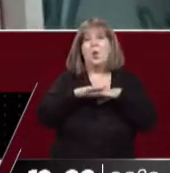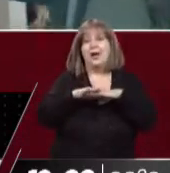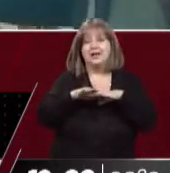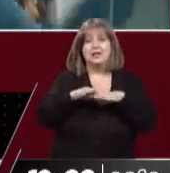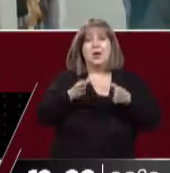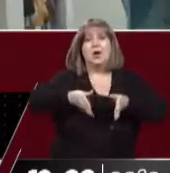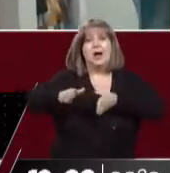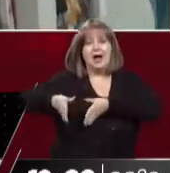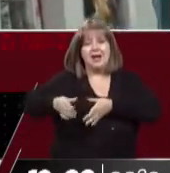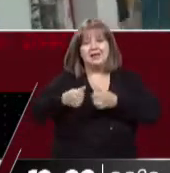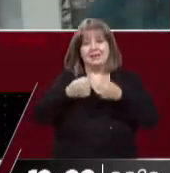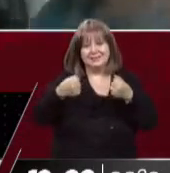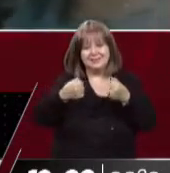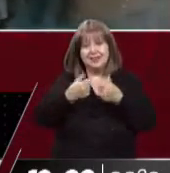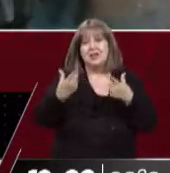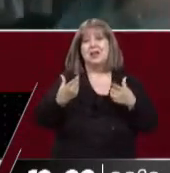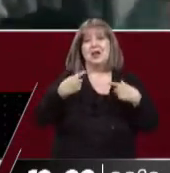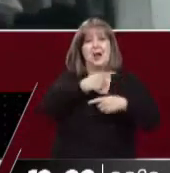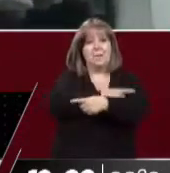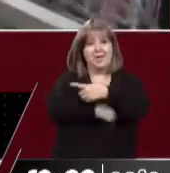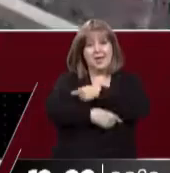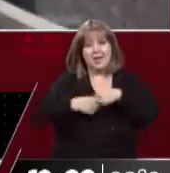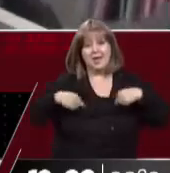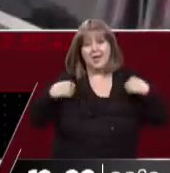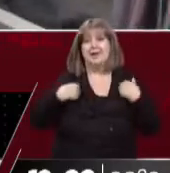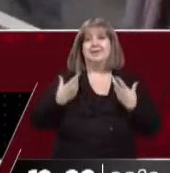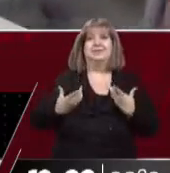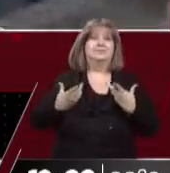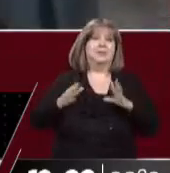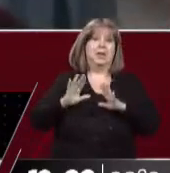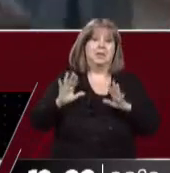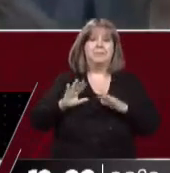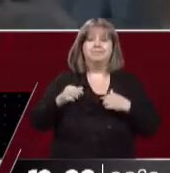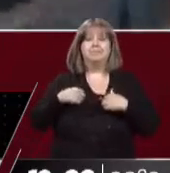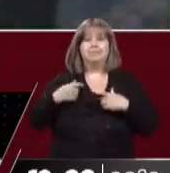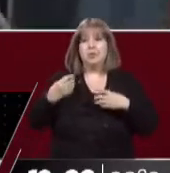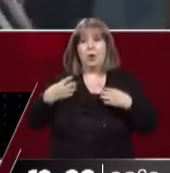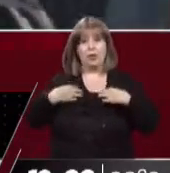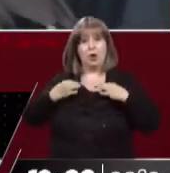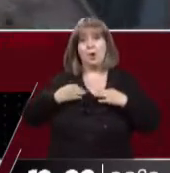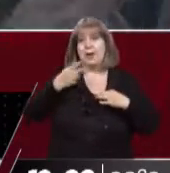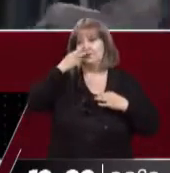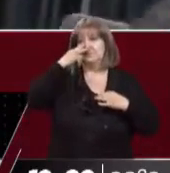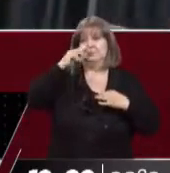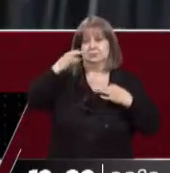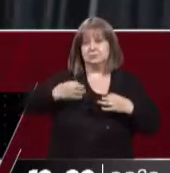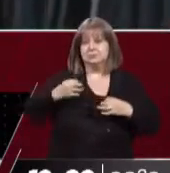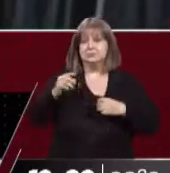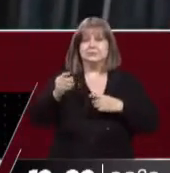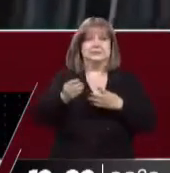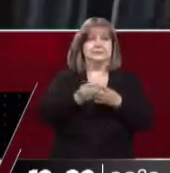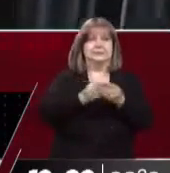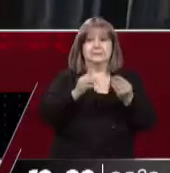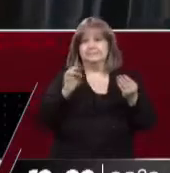una calza, una remerita, ¿viste? Para uso diario. Ya, si quieren más de vestir, la piensan antes de llevarla, ¿viste? Por el tema de diferente de